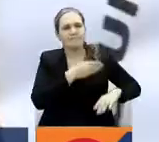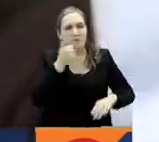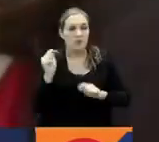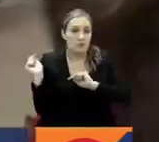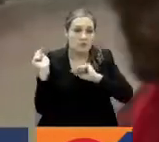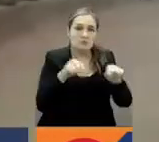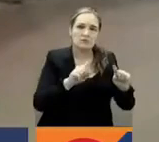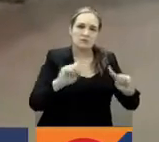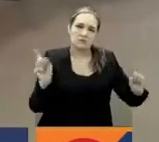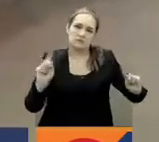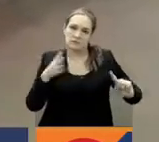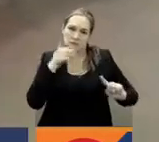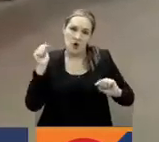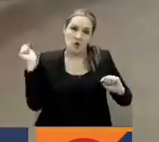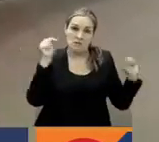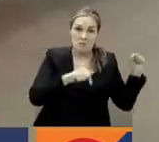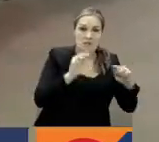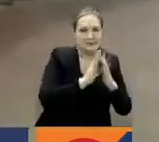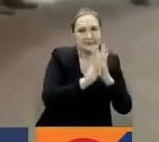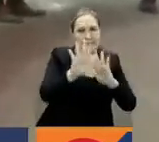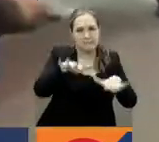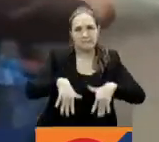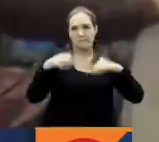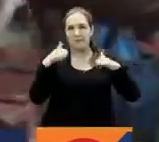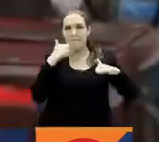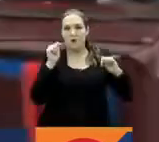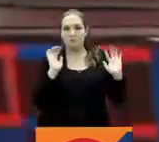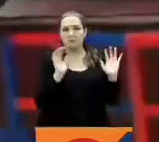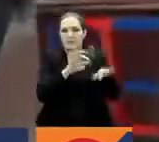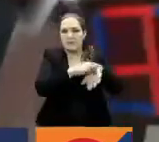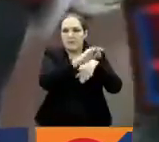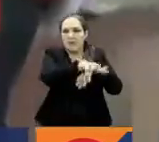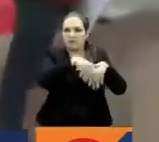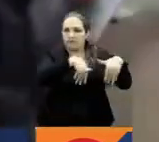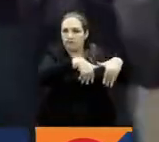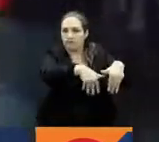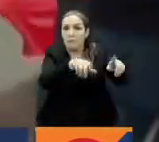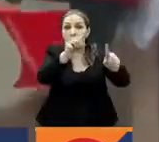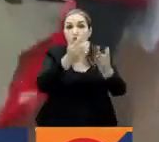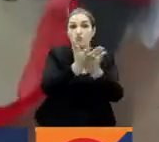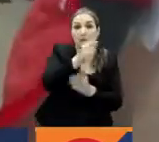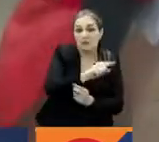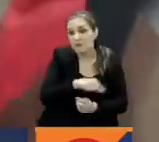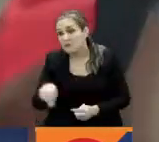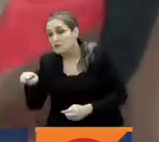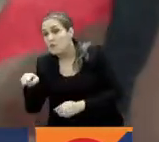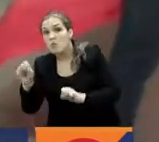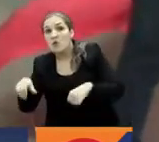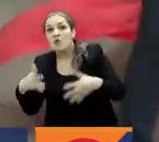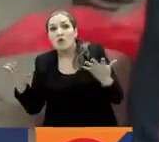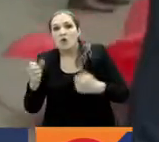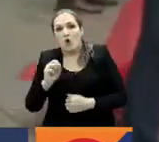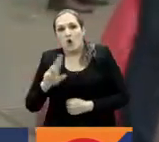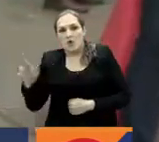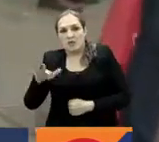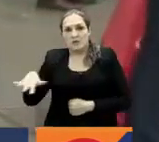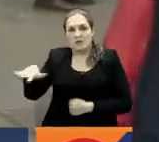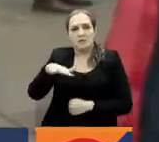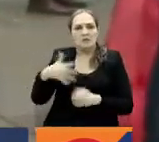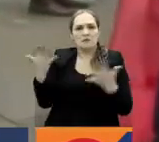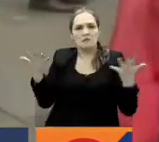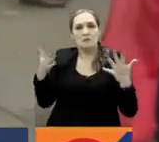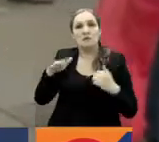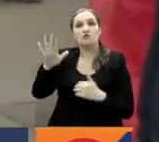movilizarse, no transitar por el centro de la ciudad. Sin embargo, recomiendan algunas vías alternas, como por ejemplo hacia el oriente por la